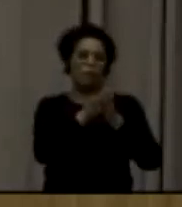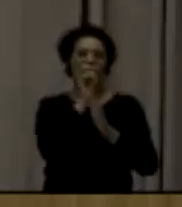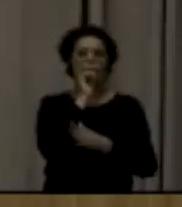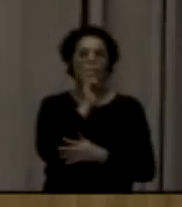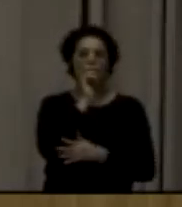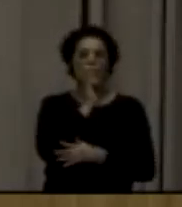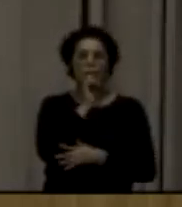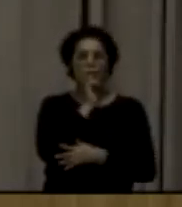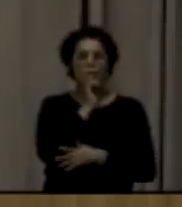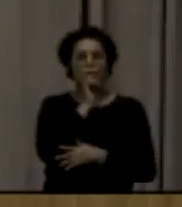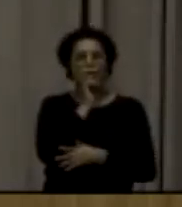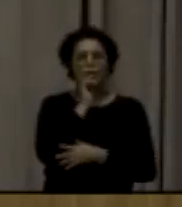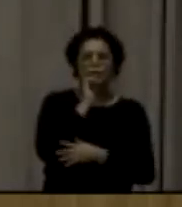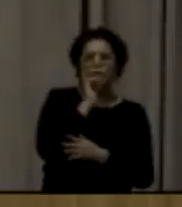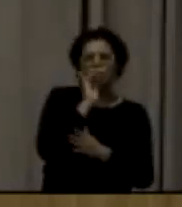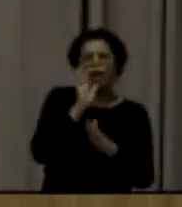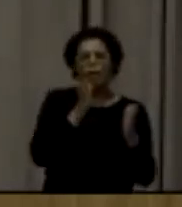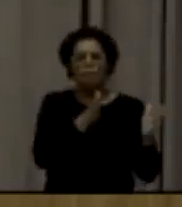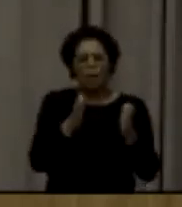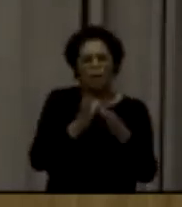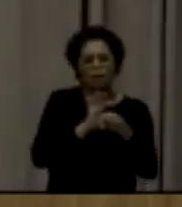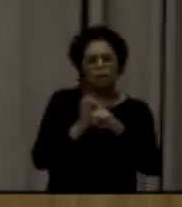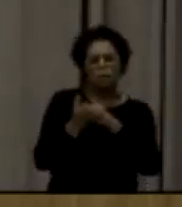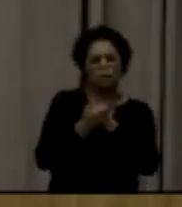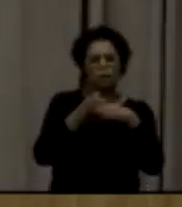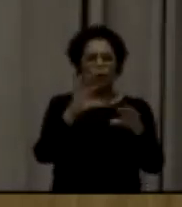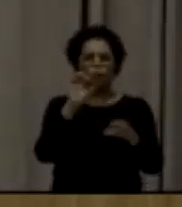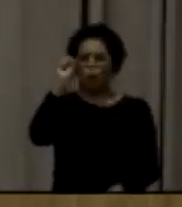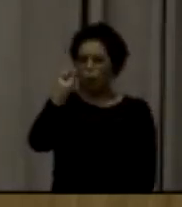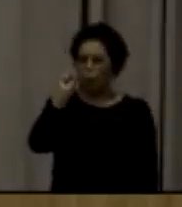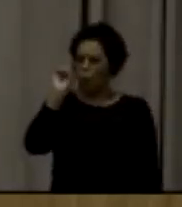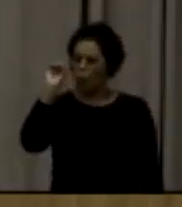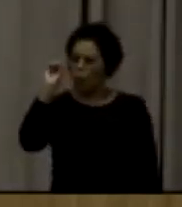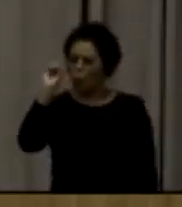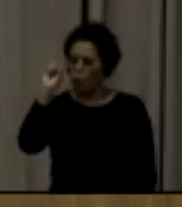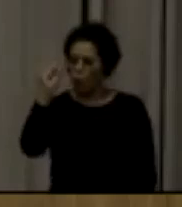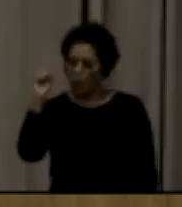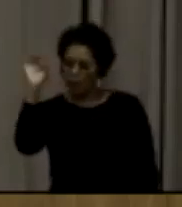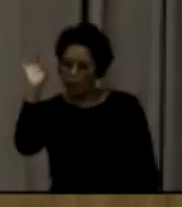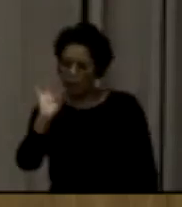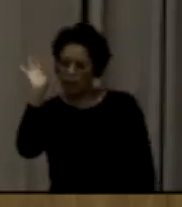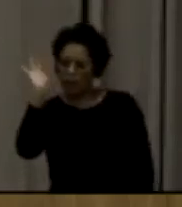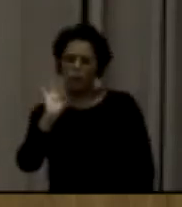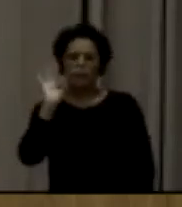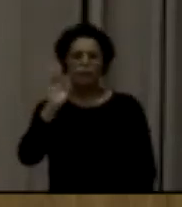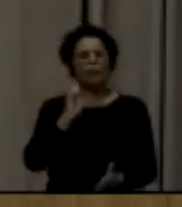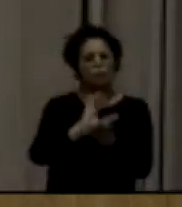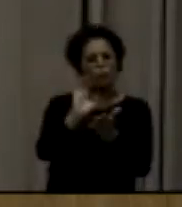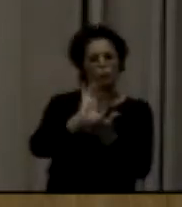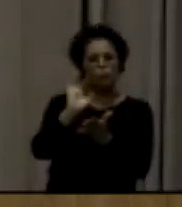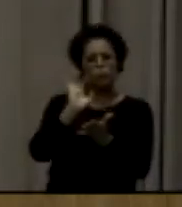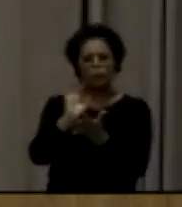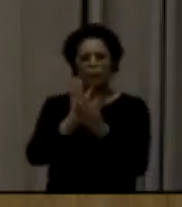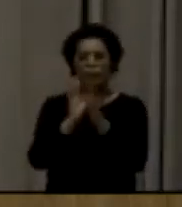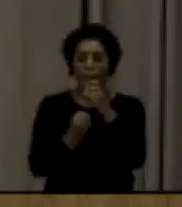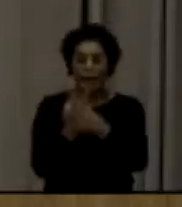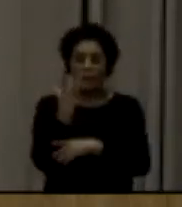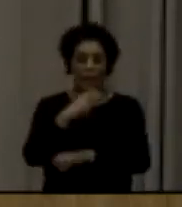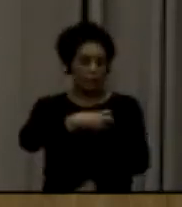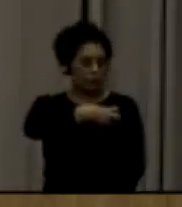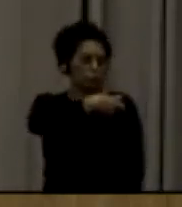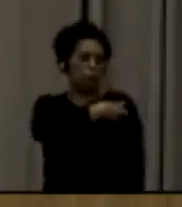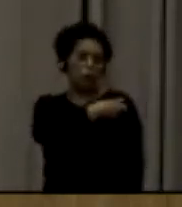Coby quien financió en un 80% la investigación y el desarrollo de las vacunas fueron los